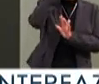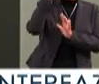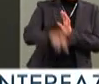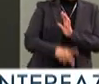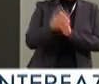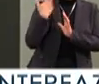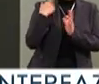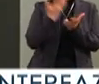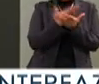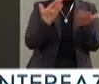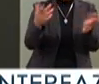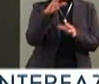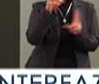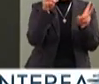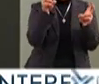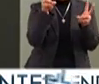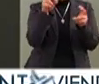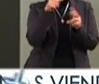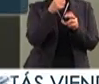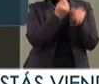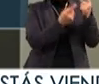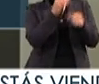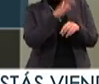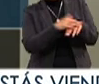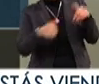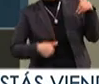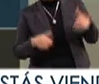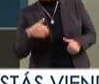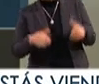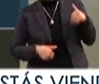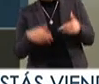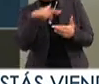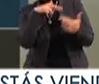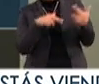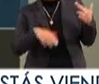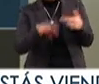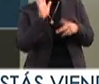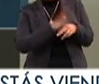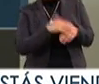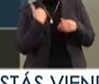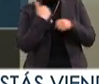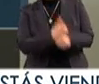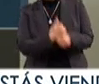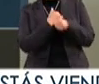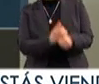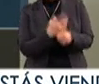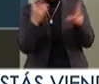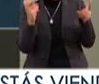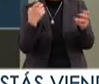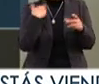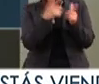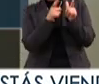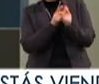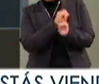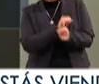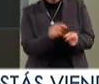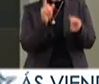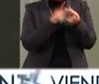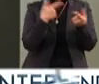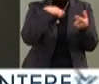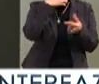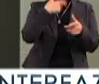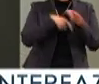consecuencias se trasladan en términos de aquello que más molesta a la población de la región y que más duele. Términos de delincuencia, inseguridad,